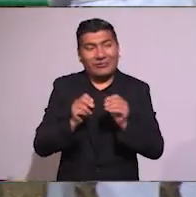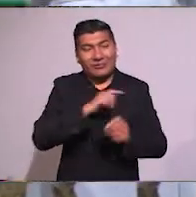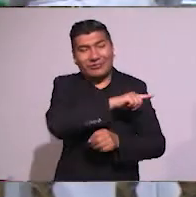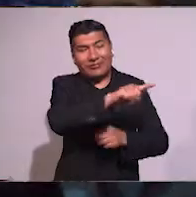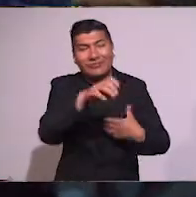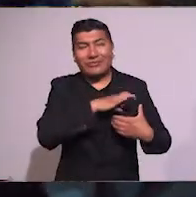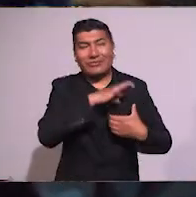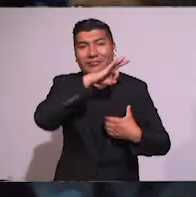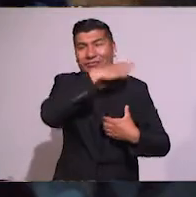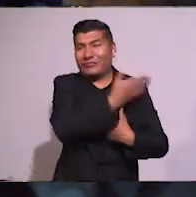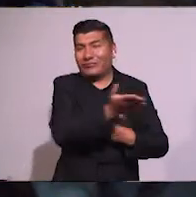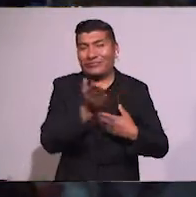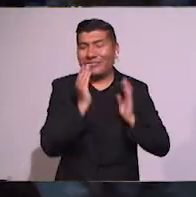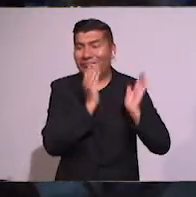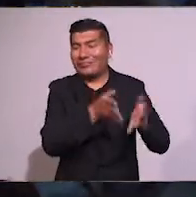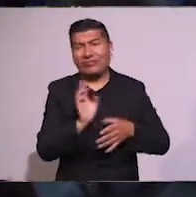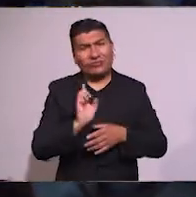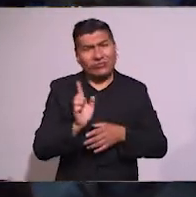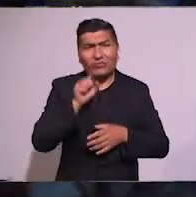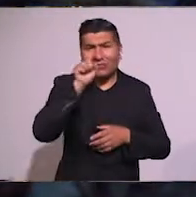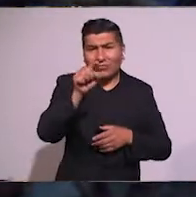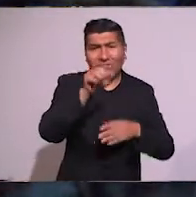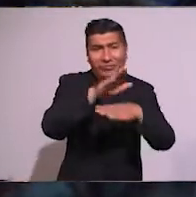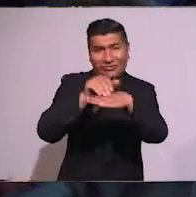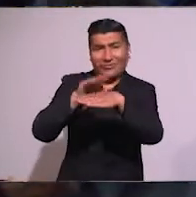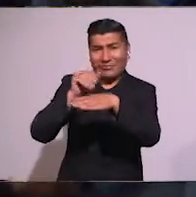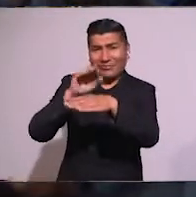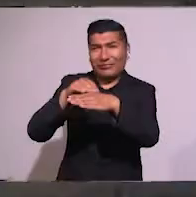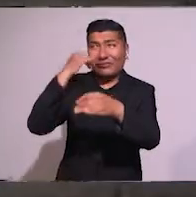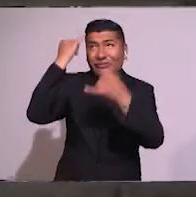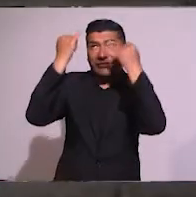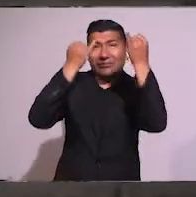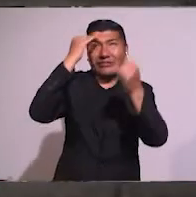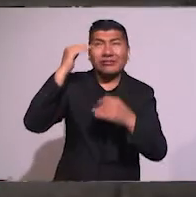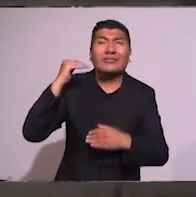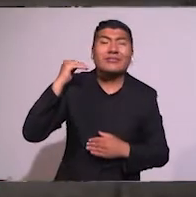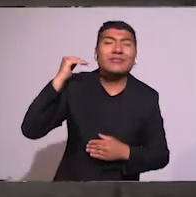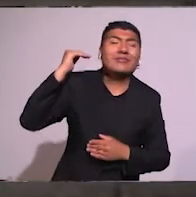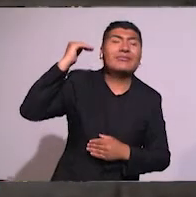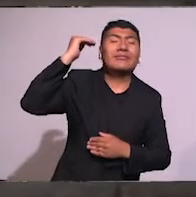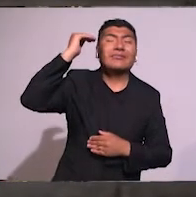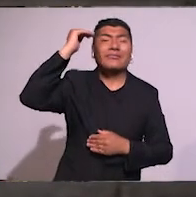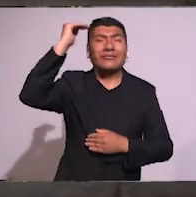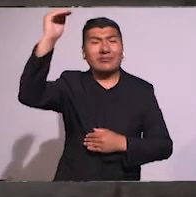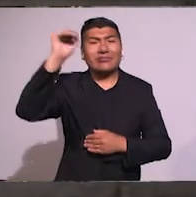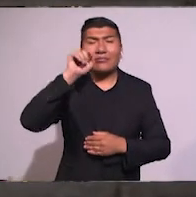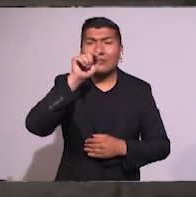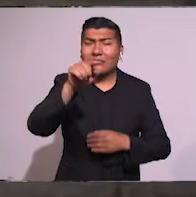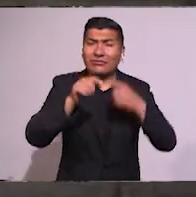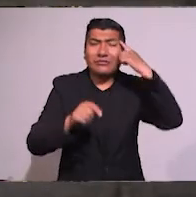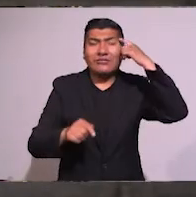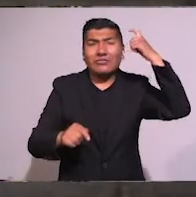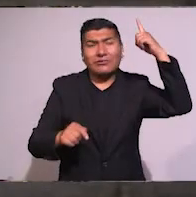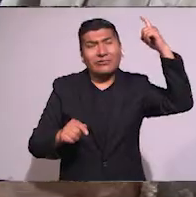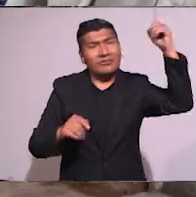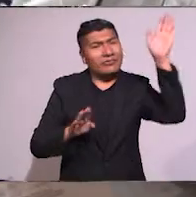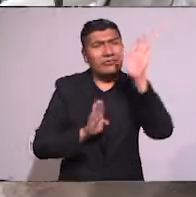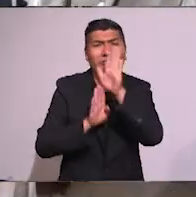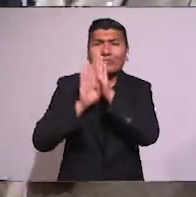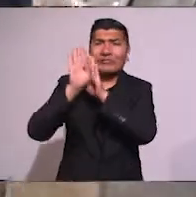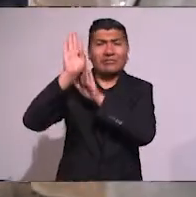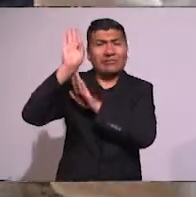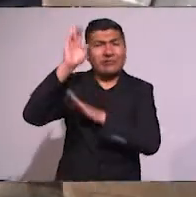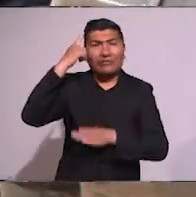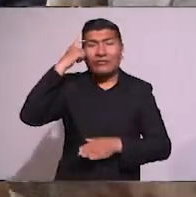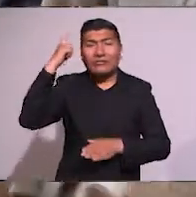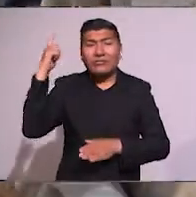espiritual. Has sido llamado a ideales más altos. Sueña alto. Sueña con